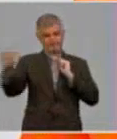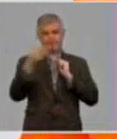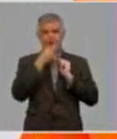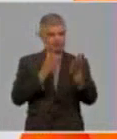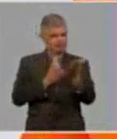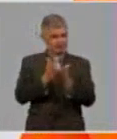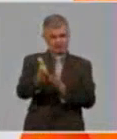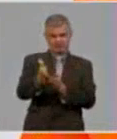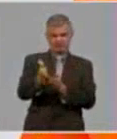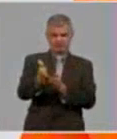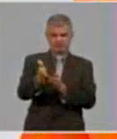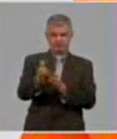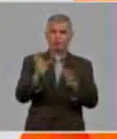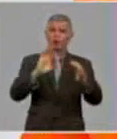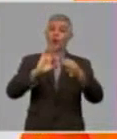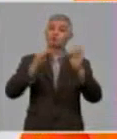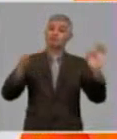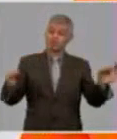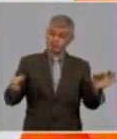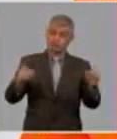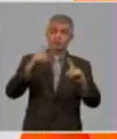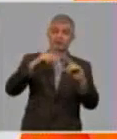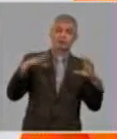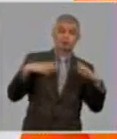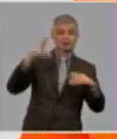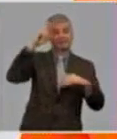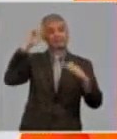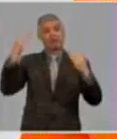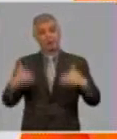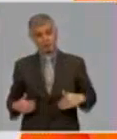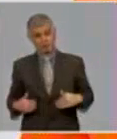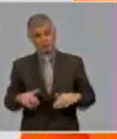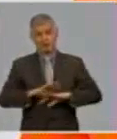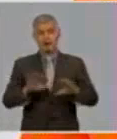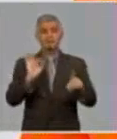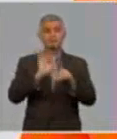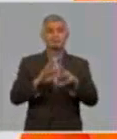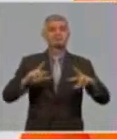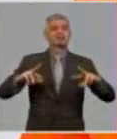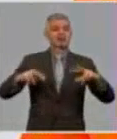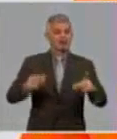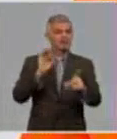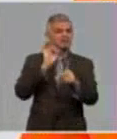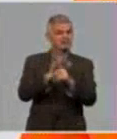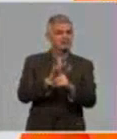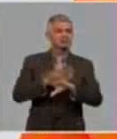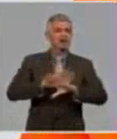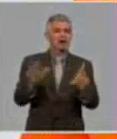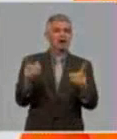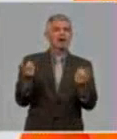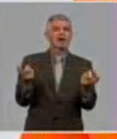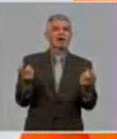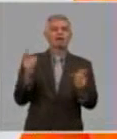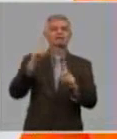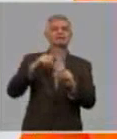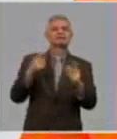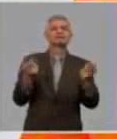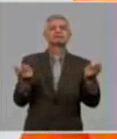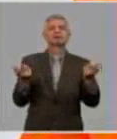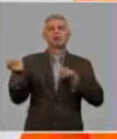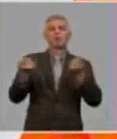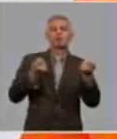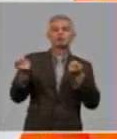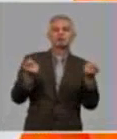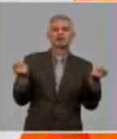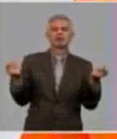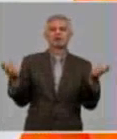salud. Se reinician transportaciones masivas que le llamamos, que son transportaciones en función de las necesidades de algunos organismos del MINFAD,